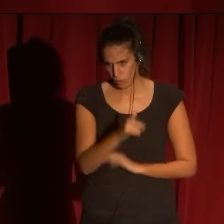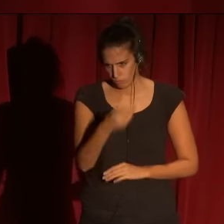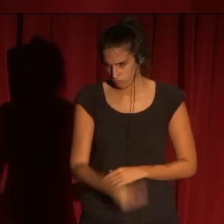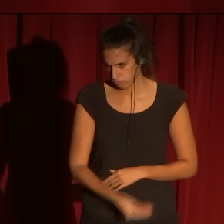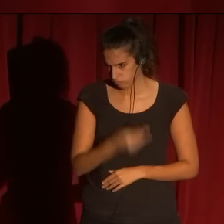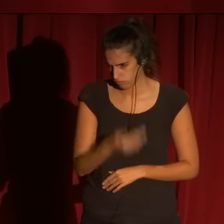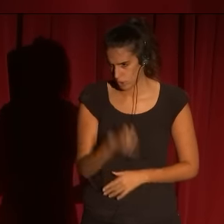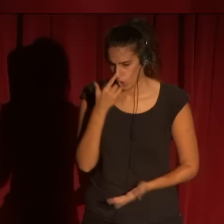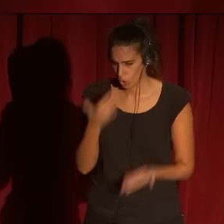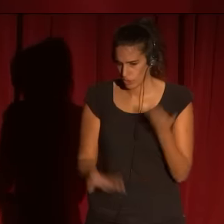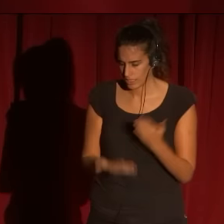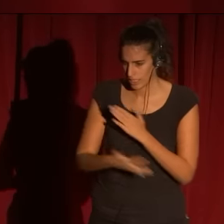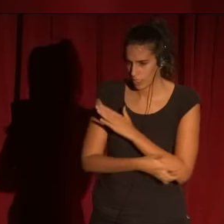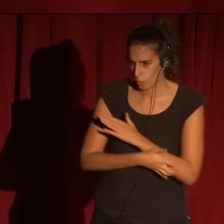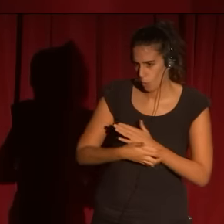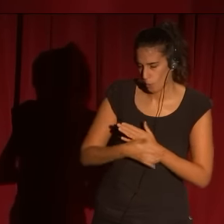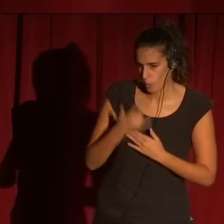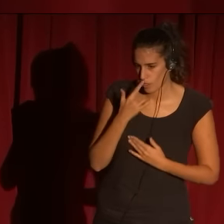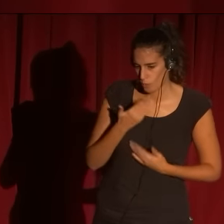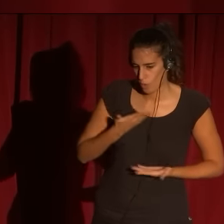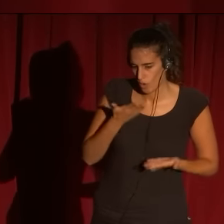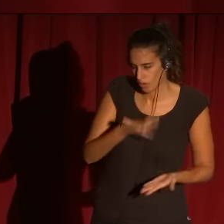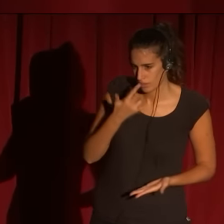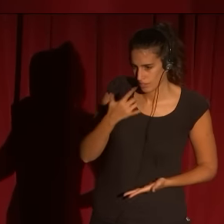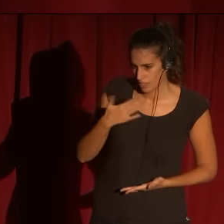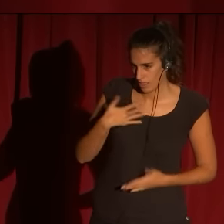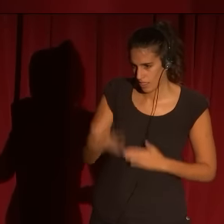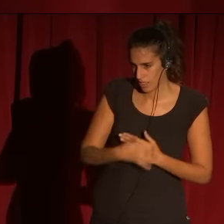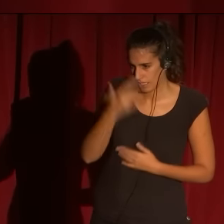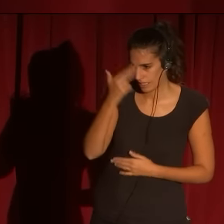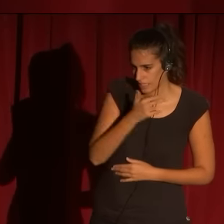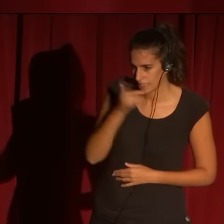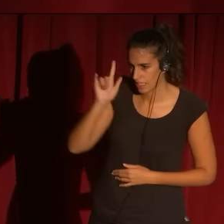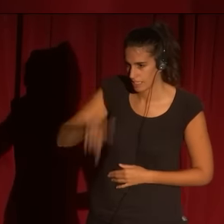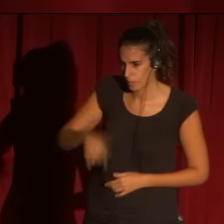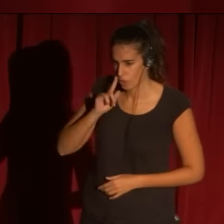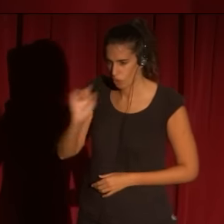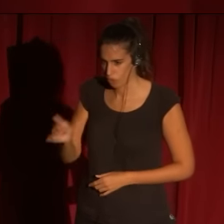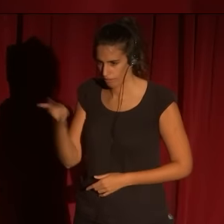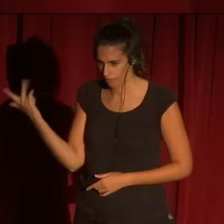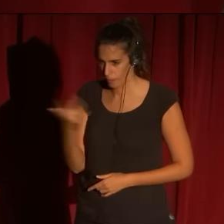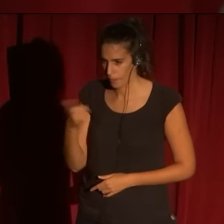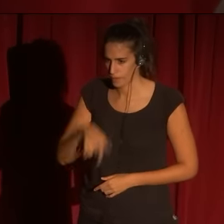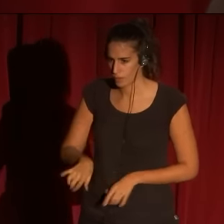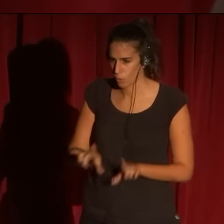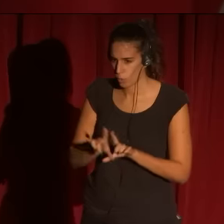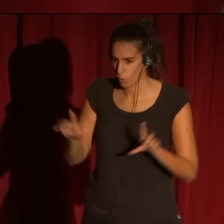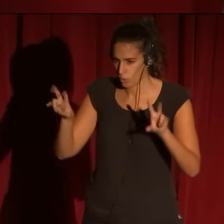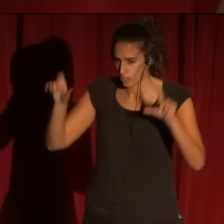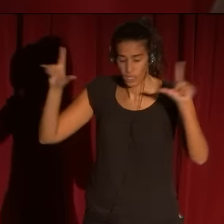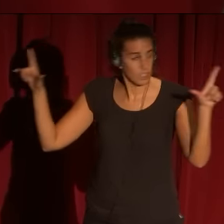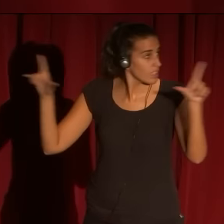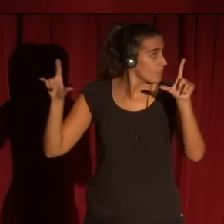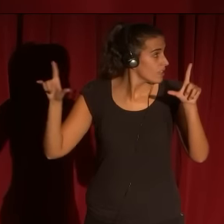un contraste entre caridad cristiana y exceso de abundancia un detalle curioso en este cuadro aquí hay un cartel en la parte superior